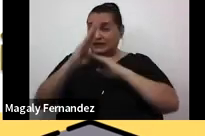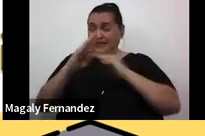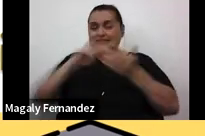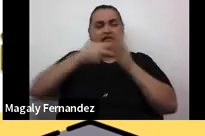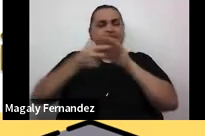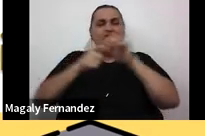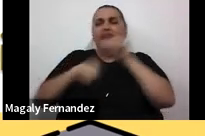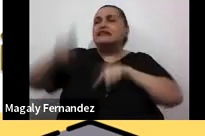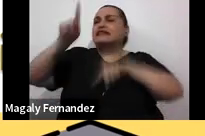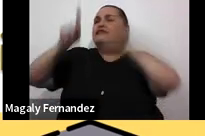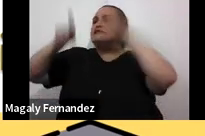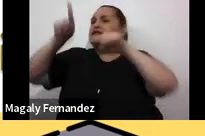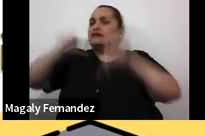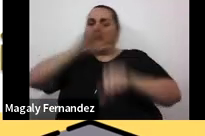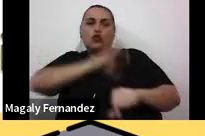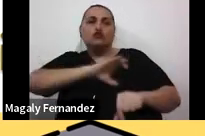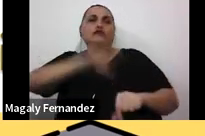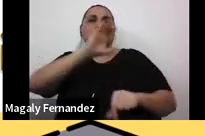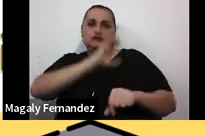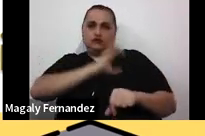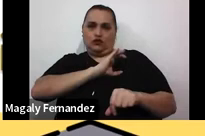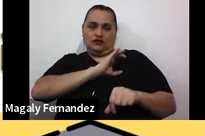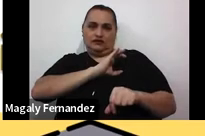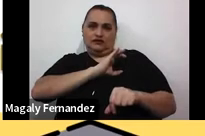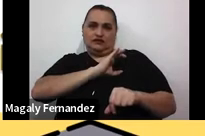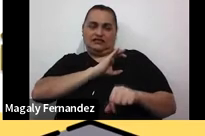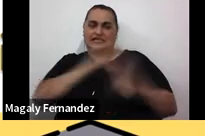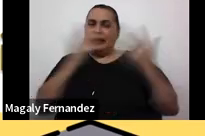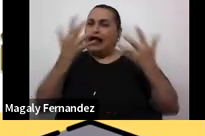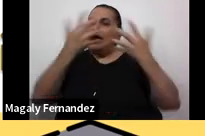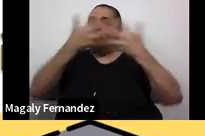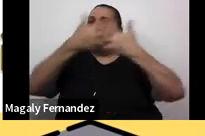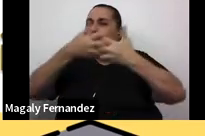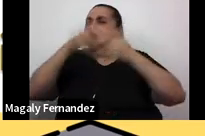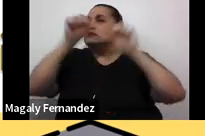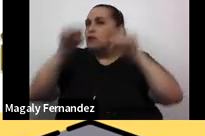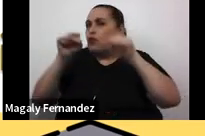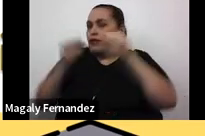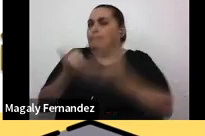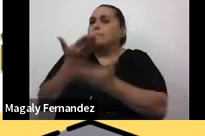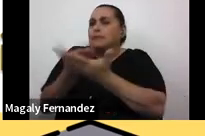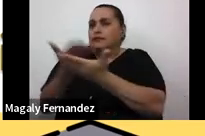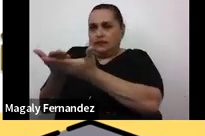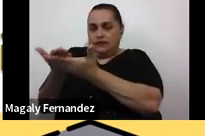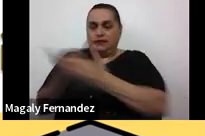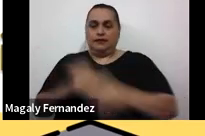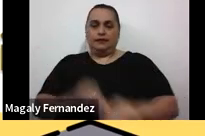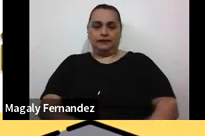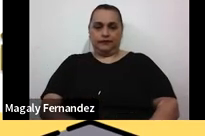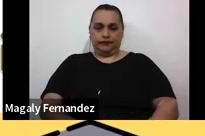de condiciones y las adaptaciones que podríamos plantear el siguiente